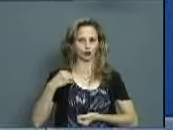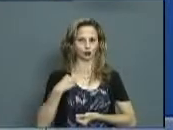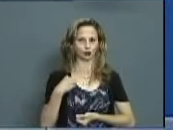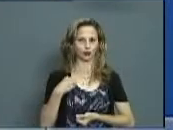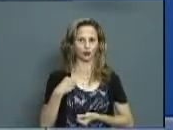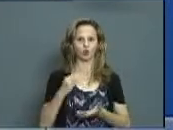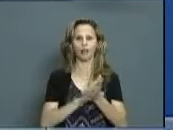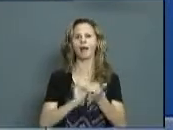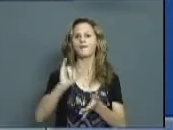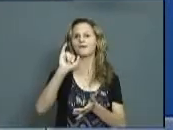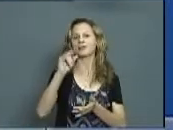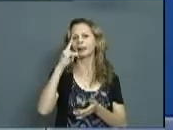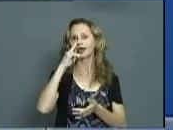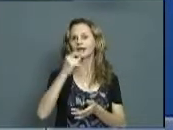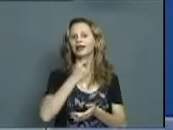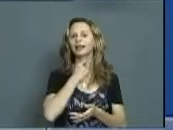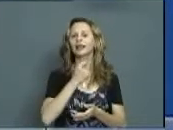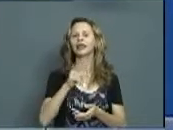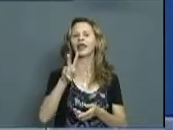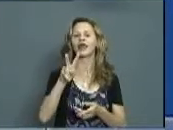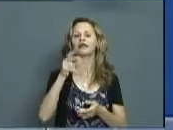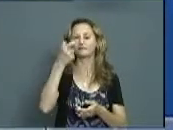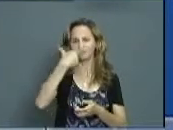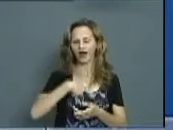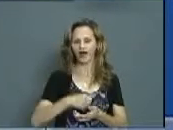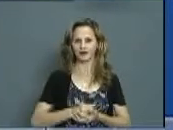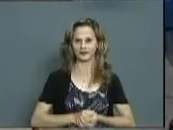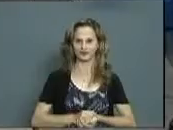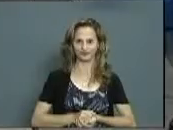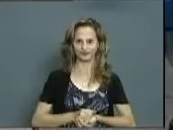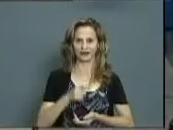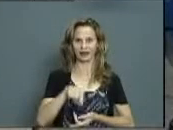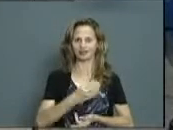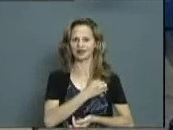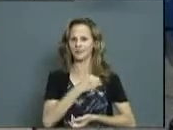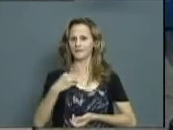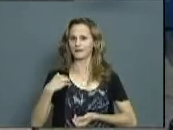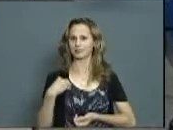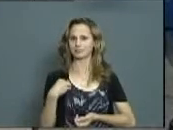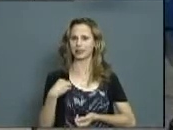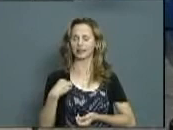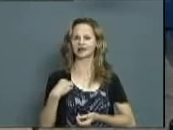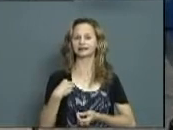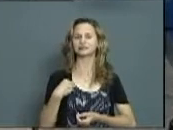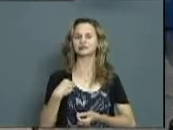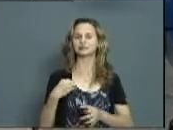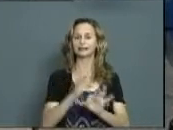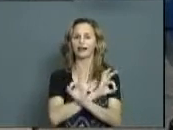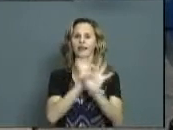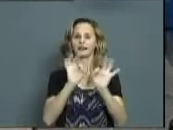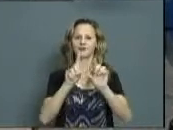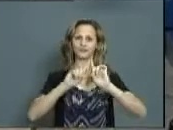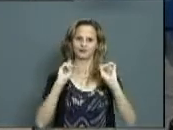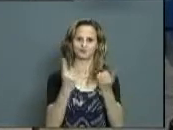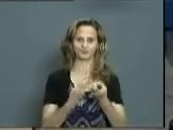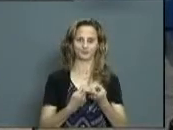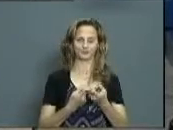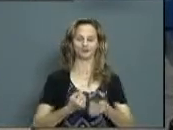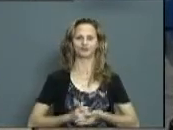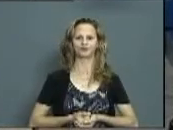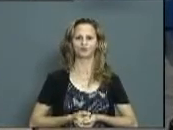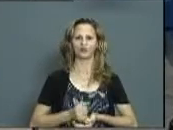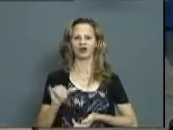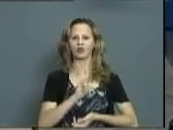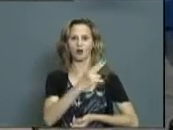Minerva Fonseca Escobar, quien es especialista en MGI, y además es epidemióloga y jefa del Programa Nacional